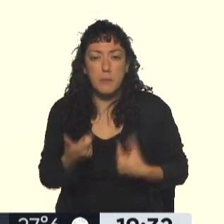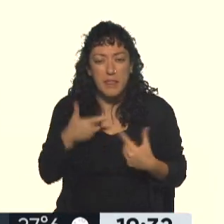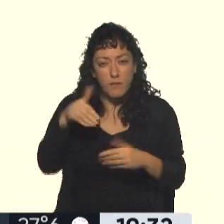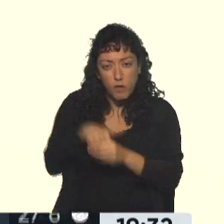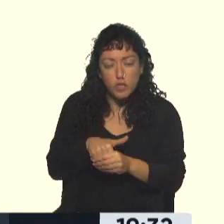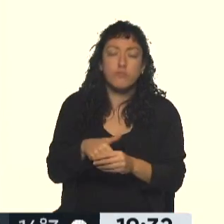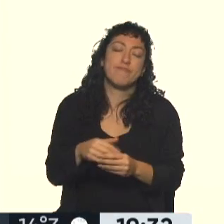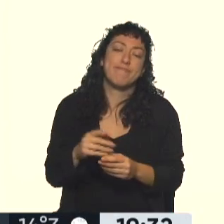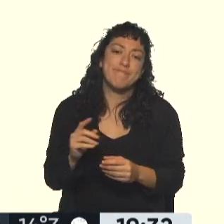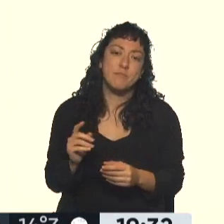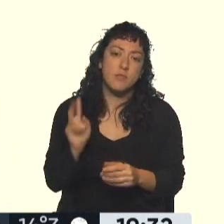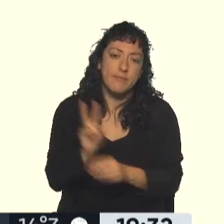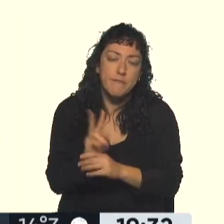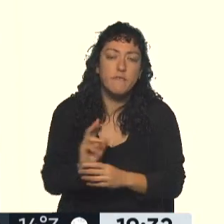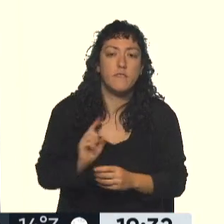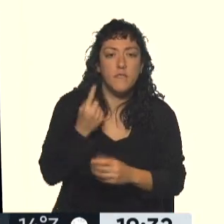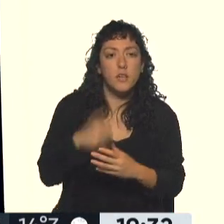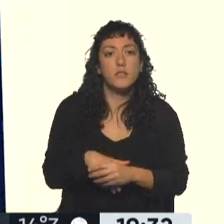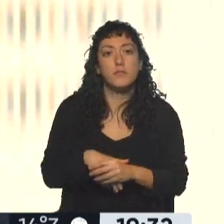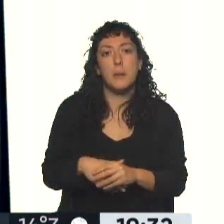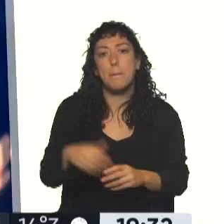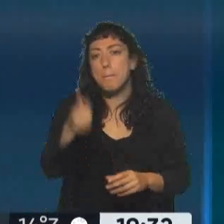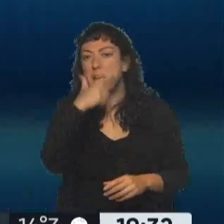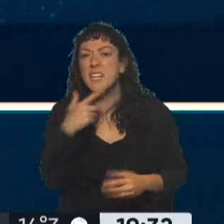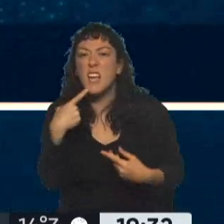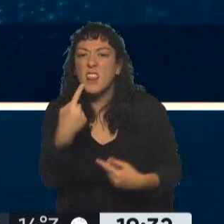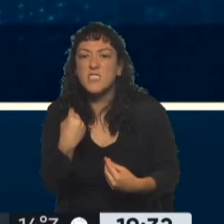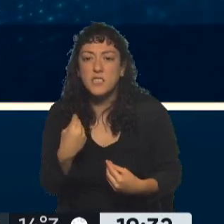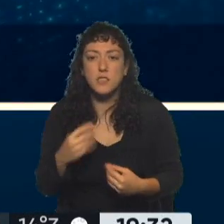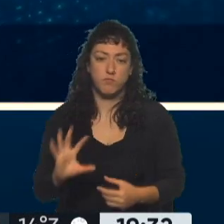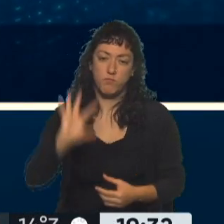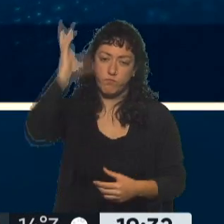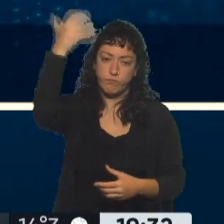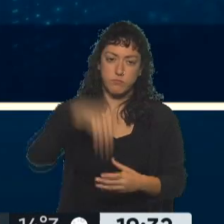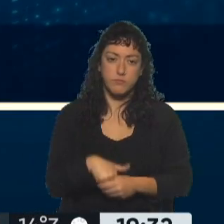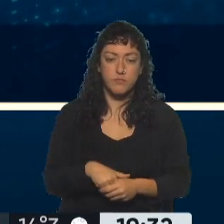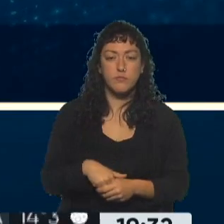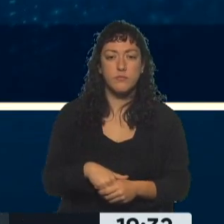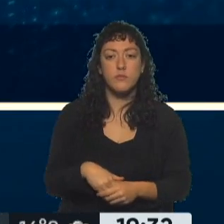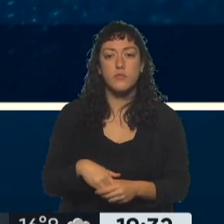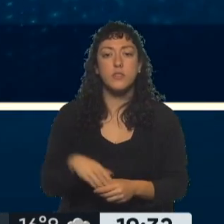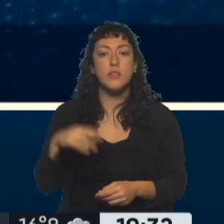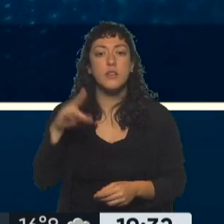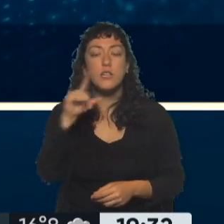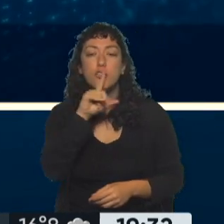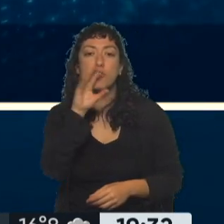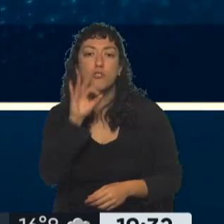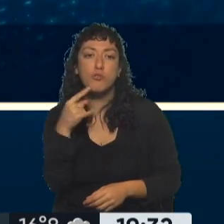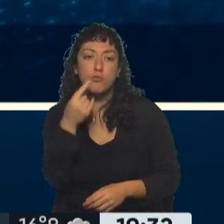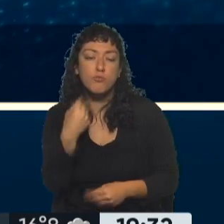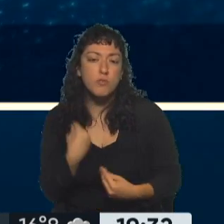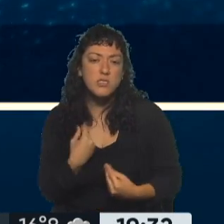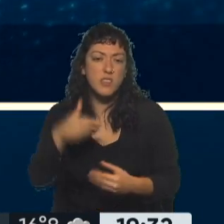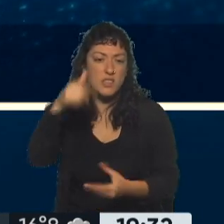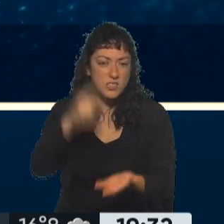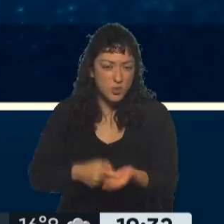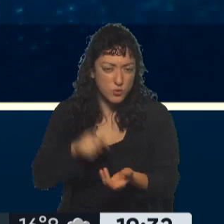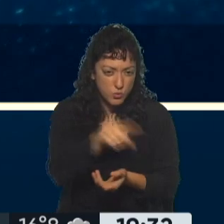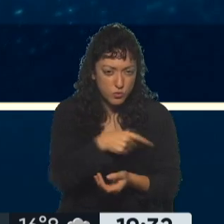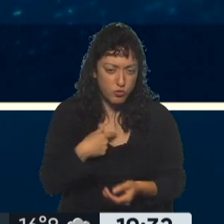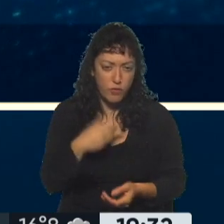dirá Macri de todo esto? Está enojadísimo. Está claro que a mí me decepciona la decisión que tomó María Eugenia y se lo